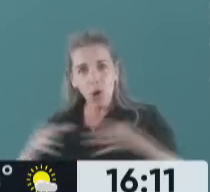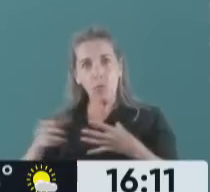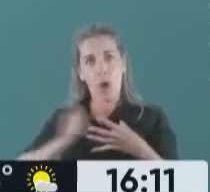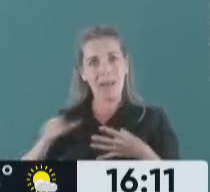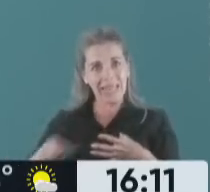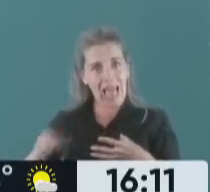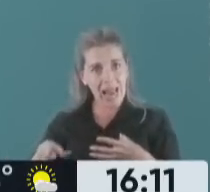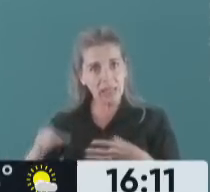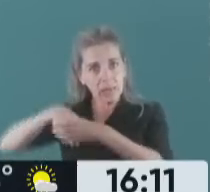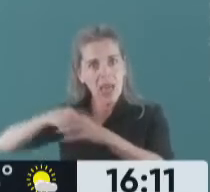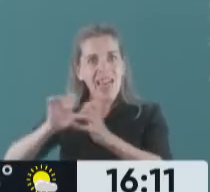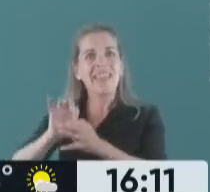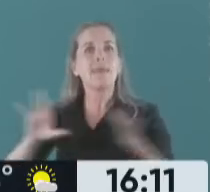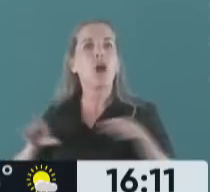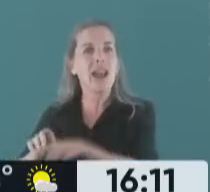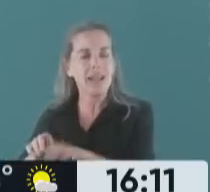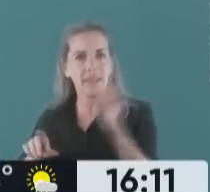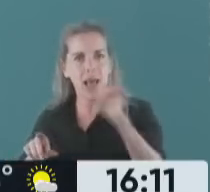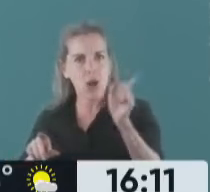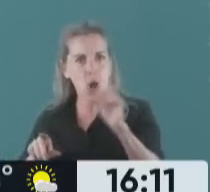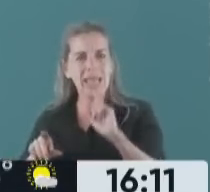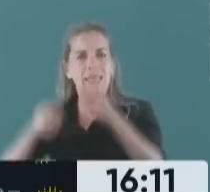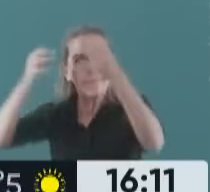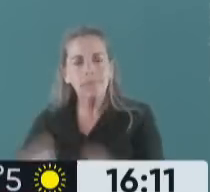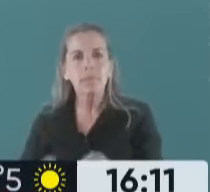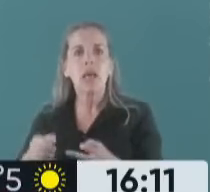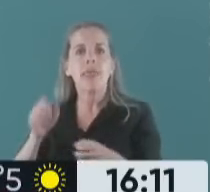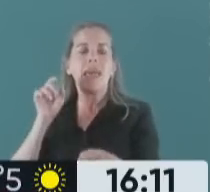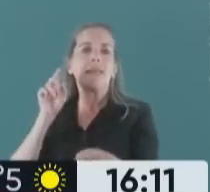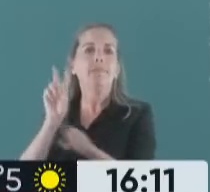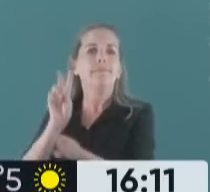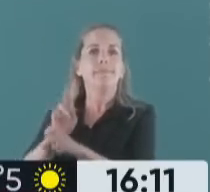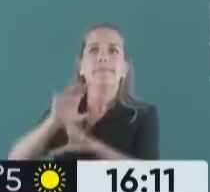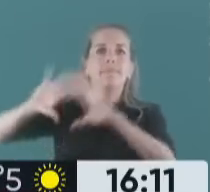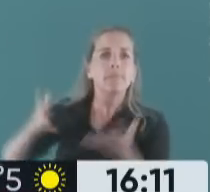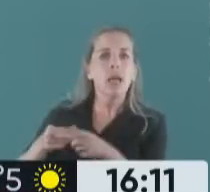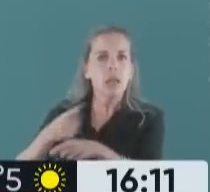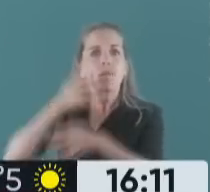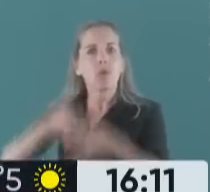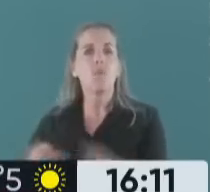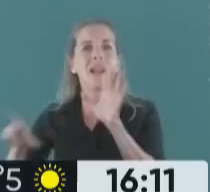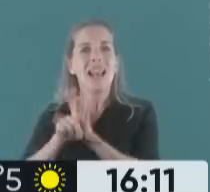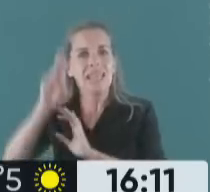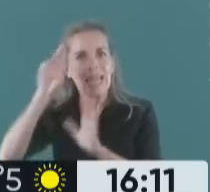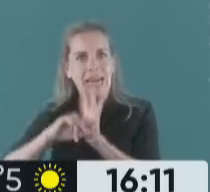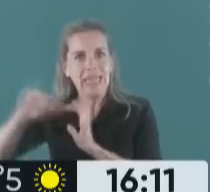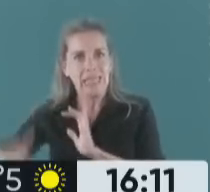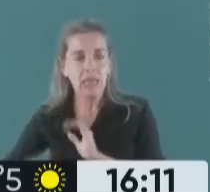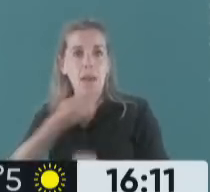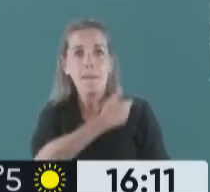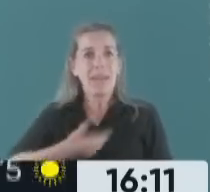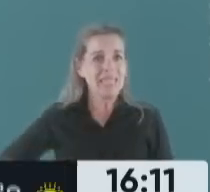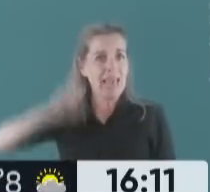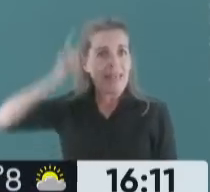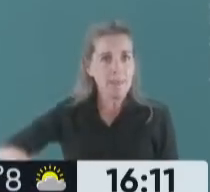de la democracia que no participan de la seguridad interior, que cumplen con las leyes y que están bajo el mando del presidente